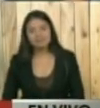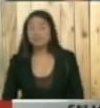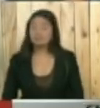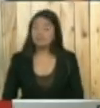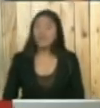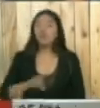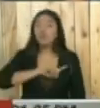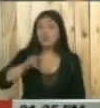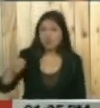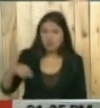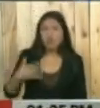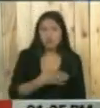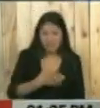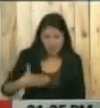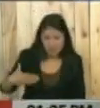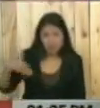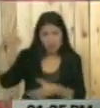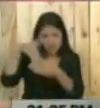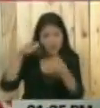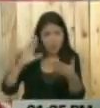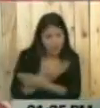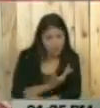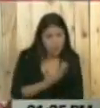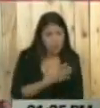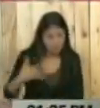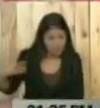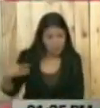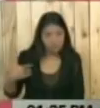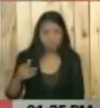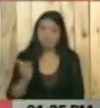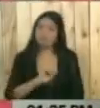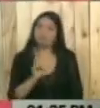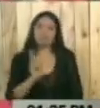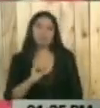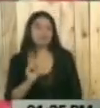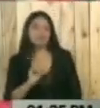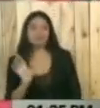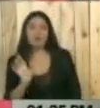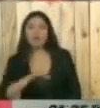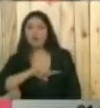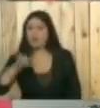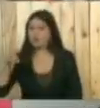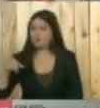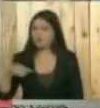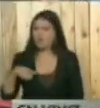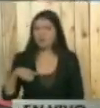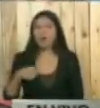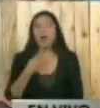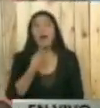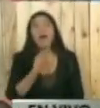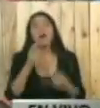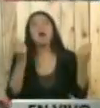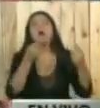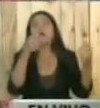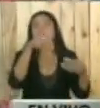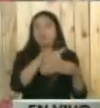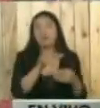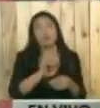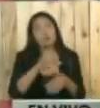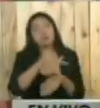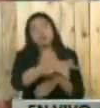¿Nosotros queremos revocatorio? No nos corresponde entonces a nosotros el tema revocatorio, sino a esa